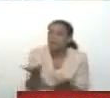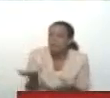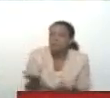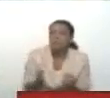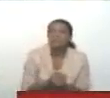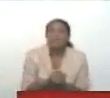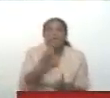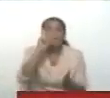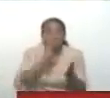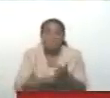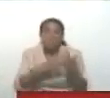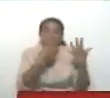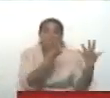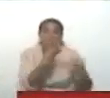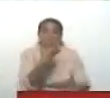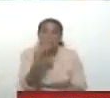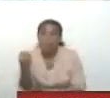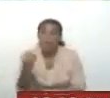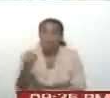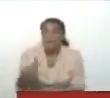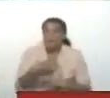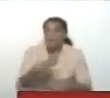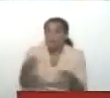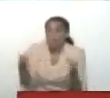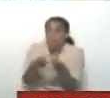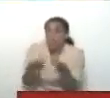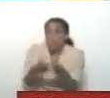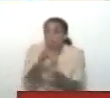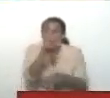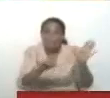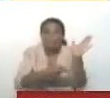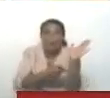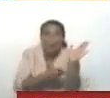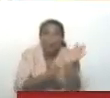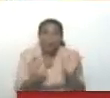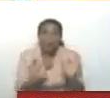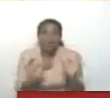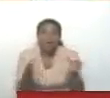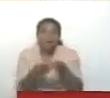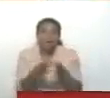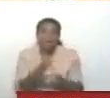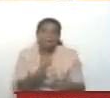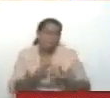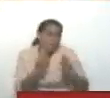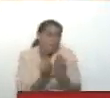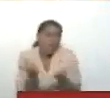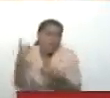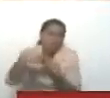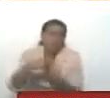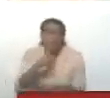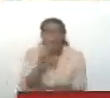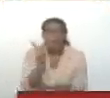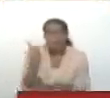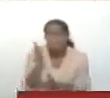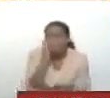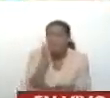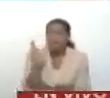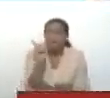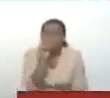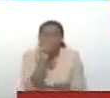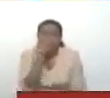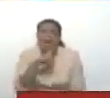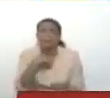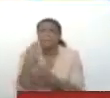en 1950, por iniciativa de un grupo de parroquianos, pues entre ellos estaban mi familia, mi papá, mi tía Tirsa,